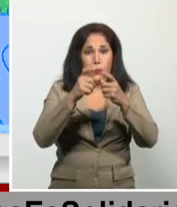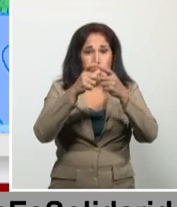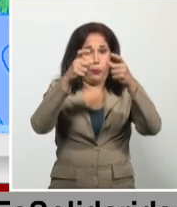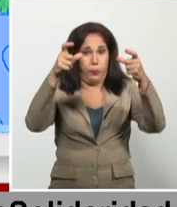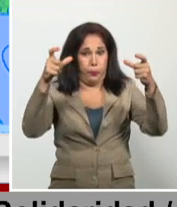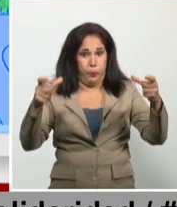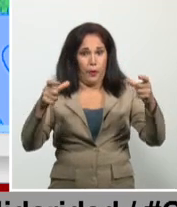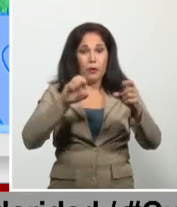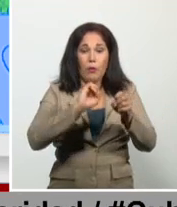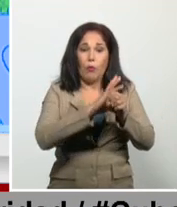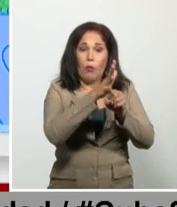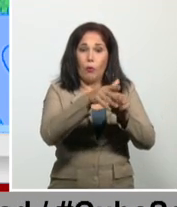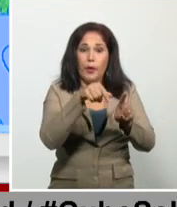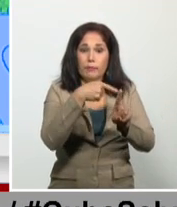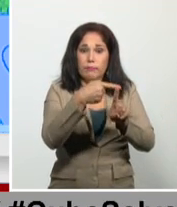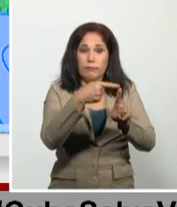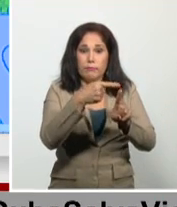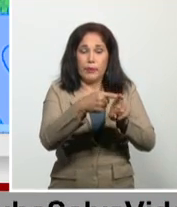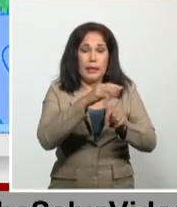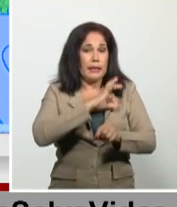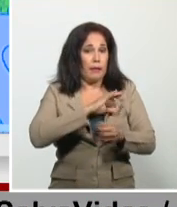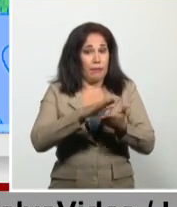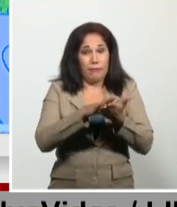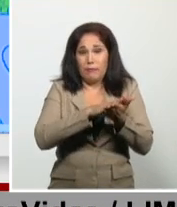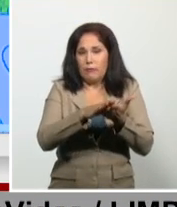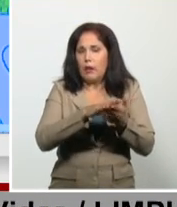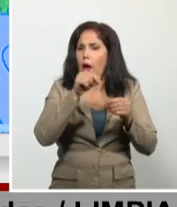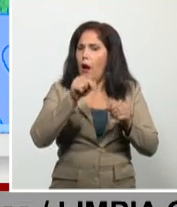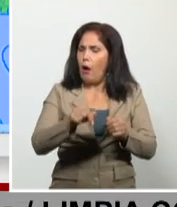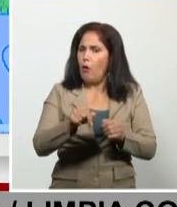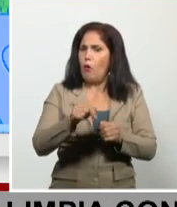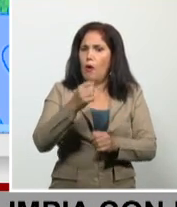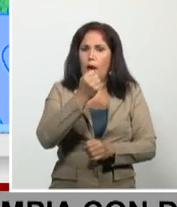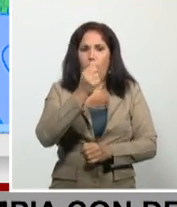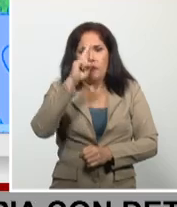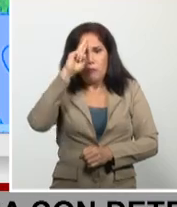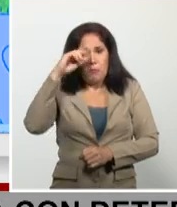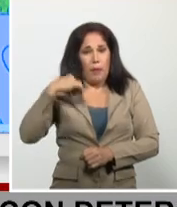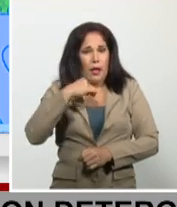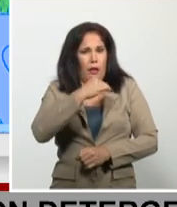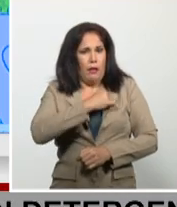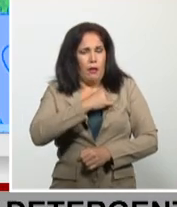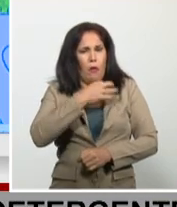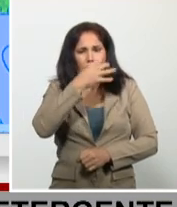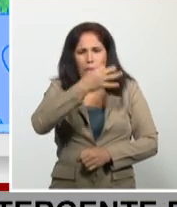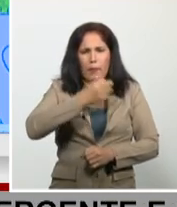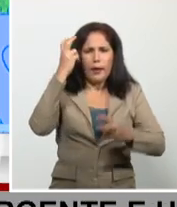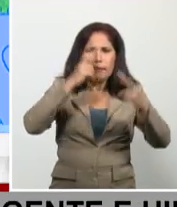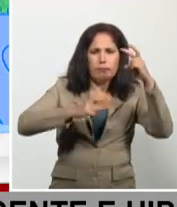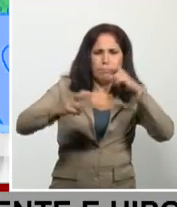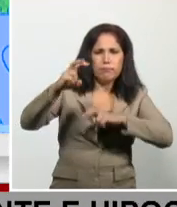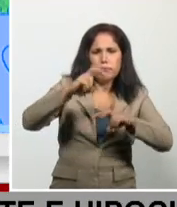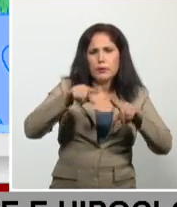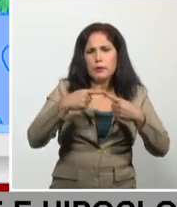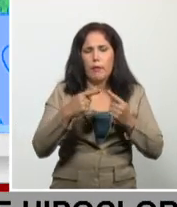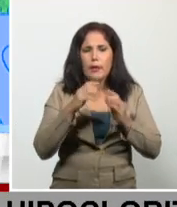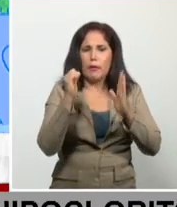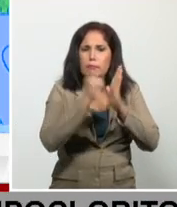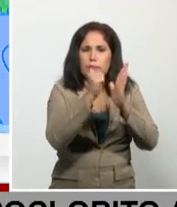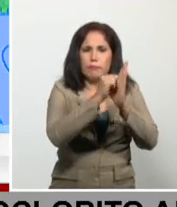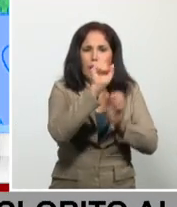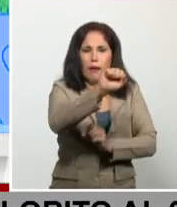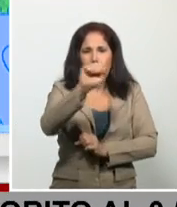casos positivos asintomáticos, ¿qué estrategia valoran las autoridades del MINSAP para ampliar las pesquisas y hacer pruebas de detección